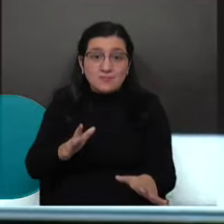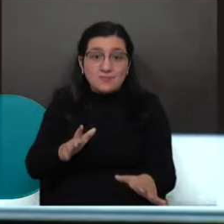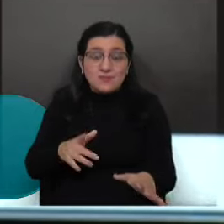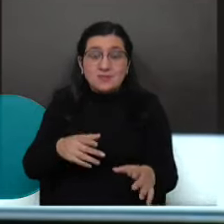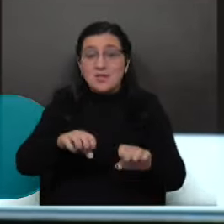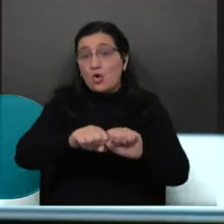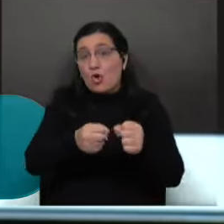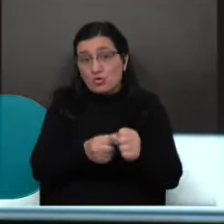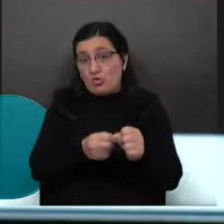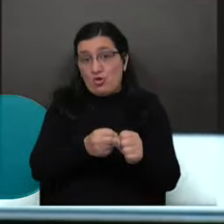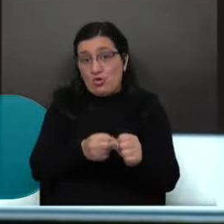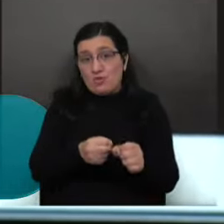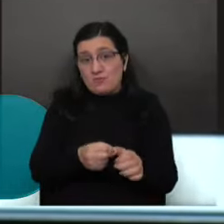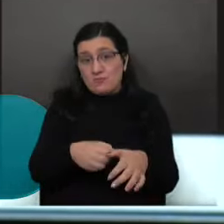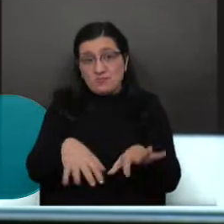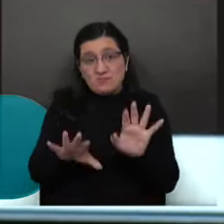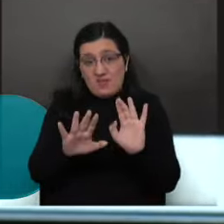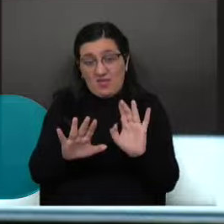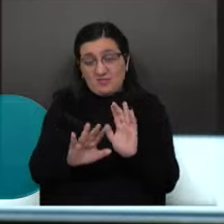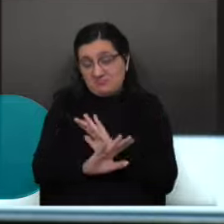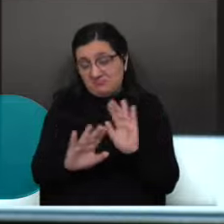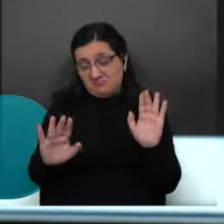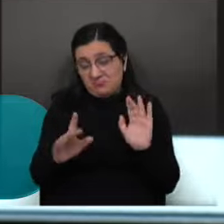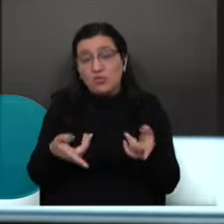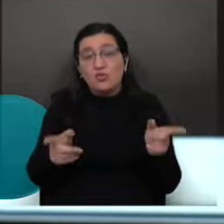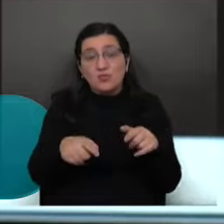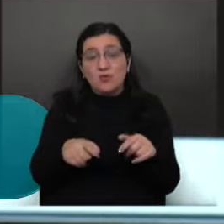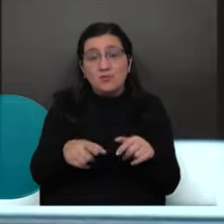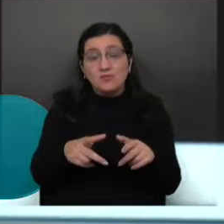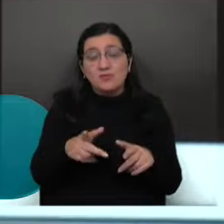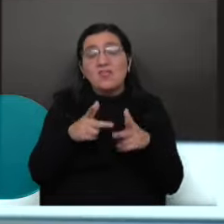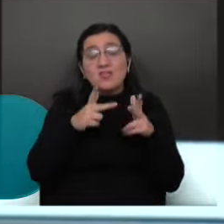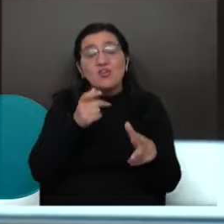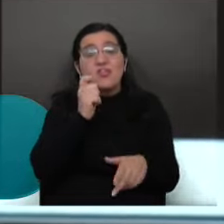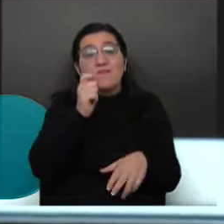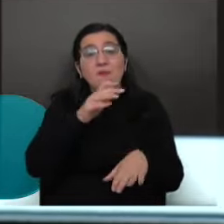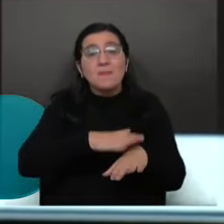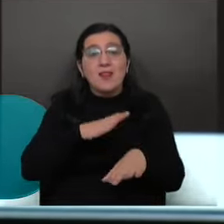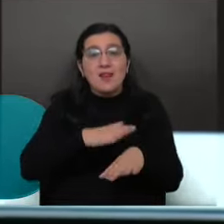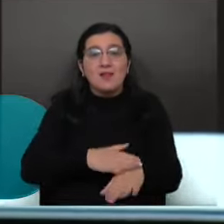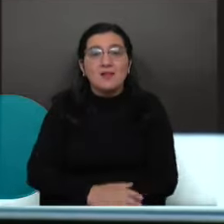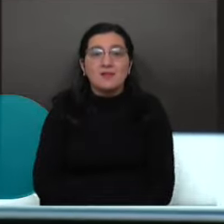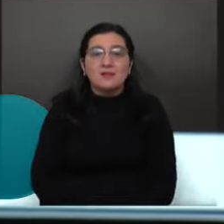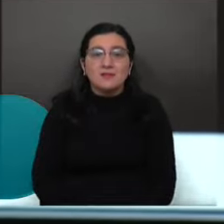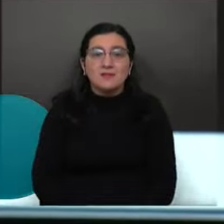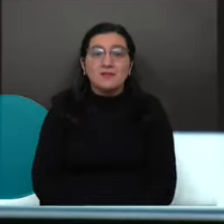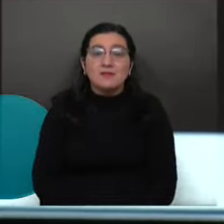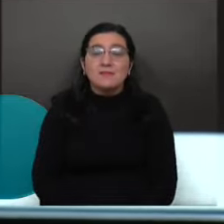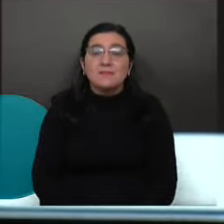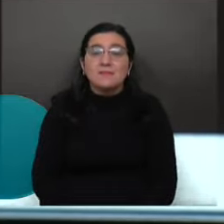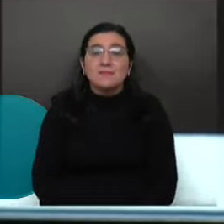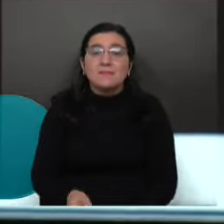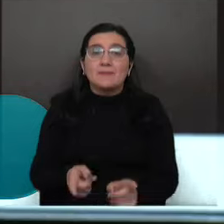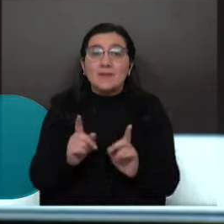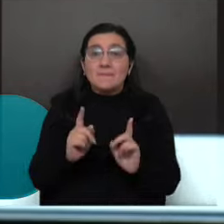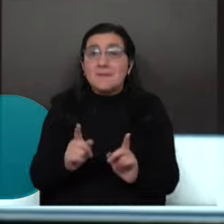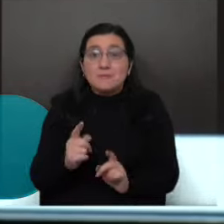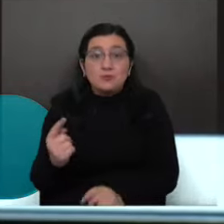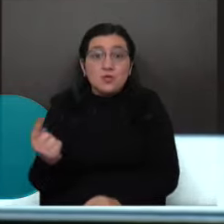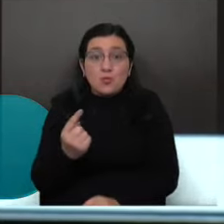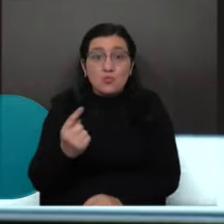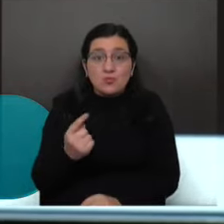cortó la transmisión chaa cuando vuelvo te digo qui hio el penal y después estu y en el mismo en la misma milésima de